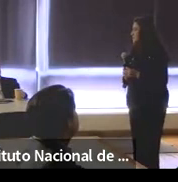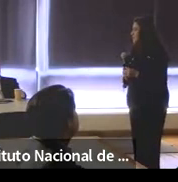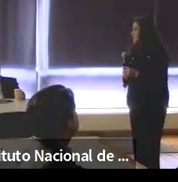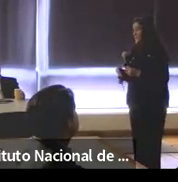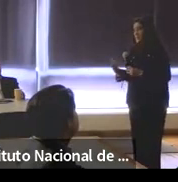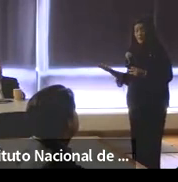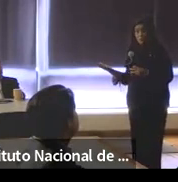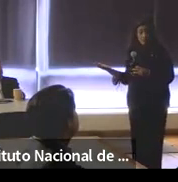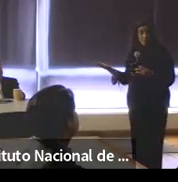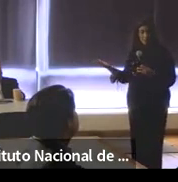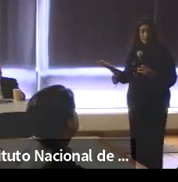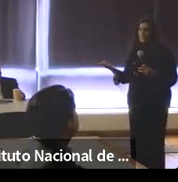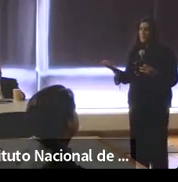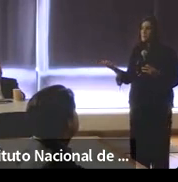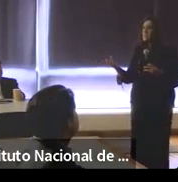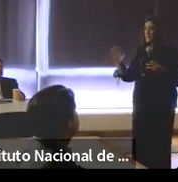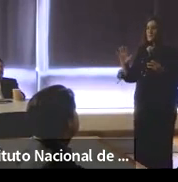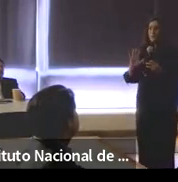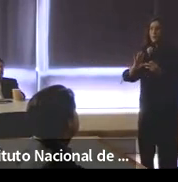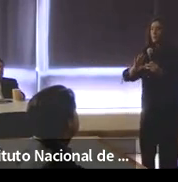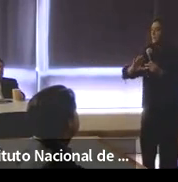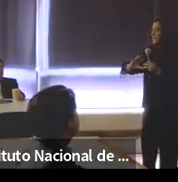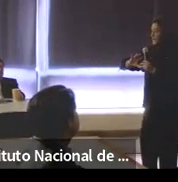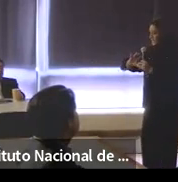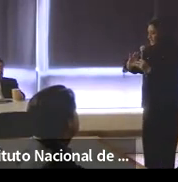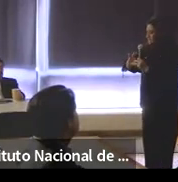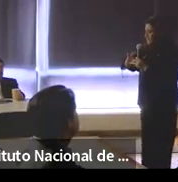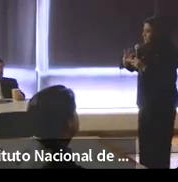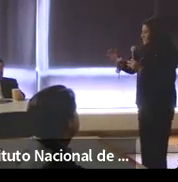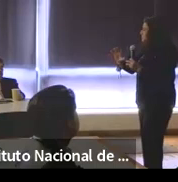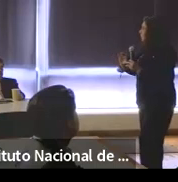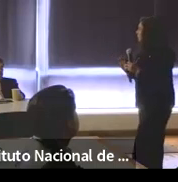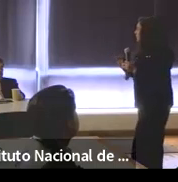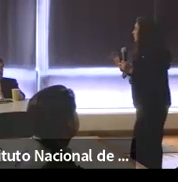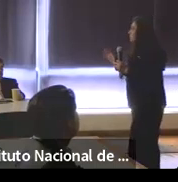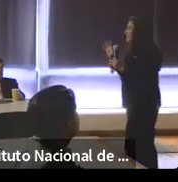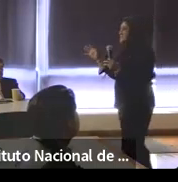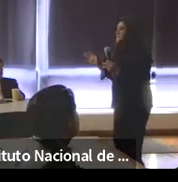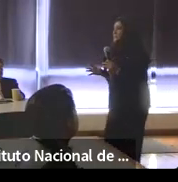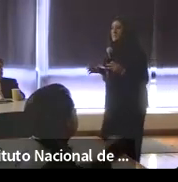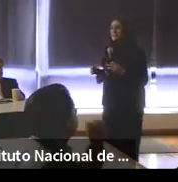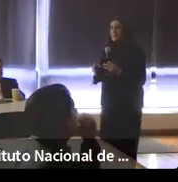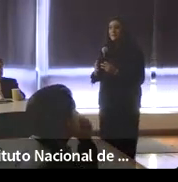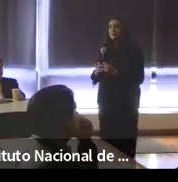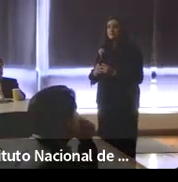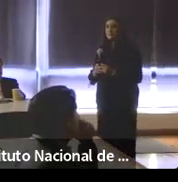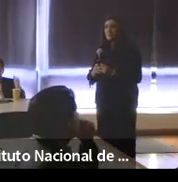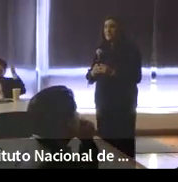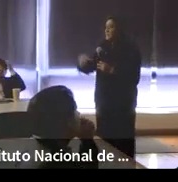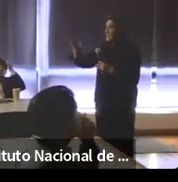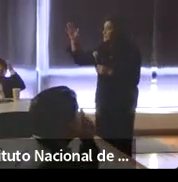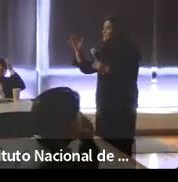y hay directivos que también dicen a ver yo apuesto por una organización mixta